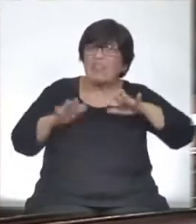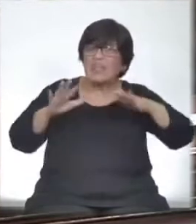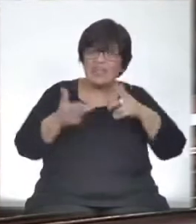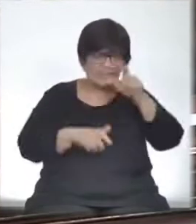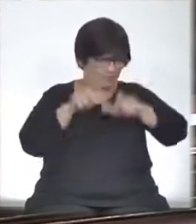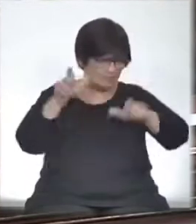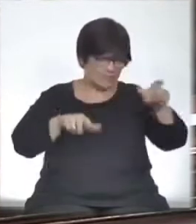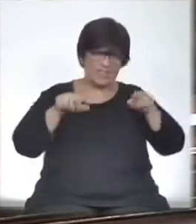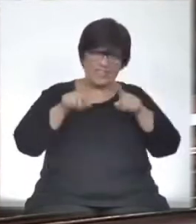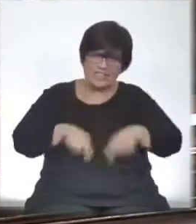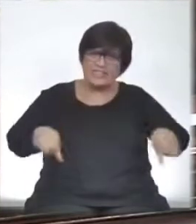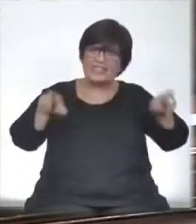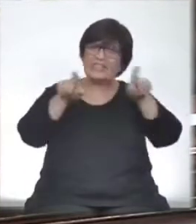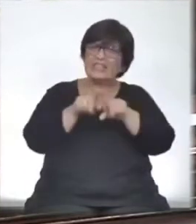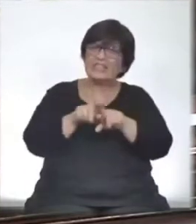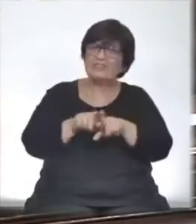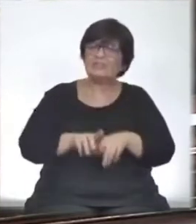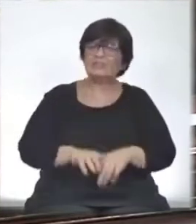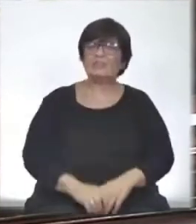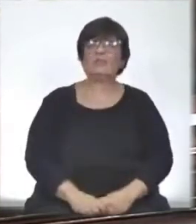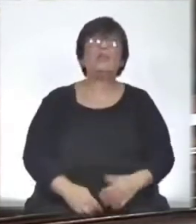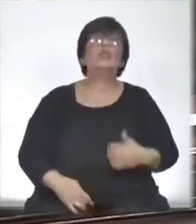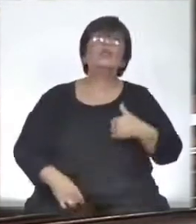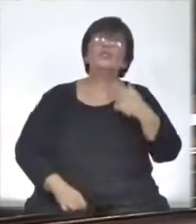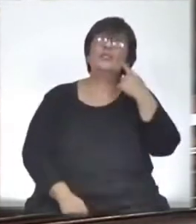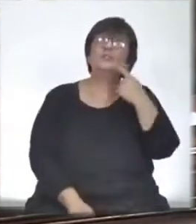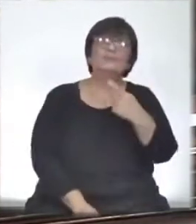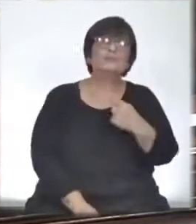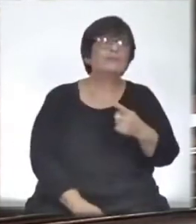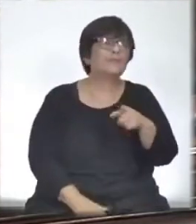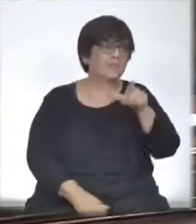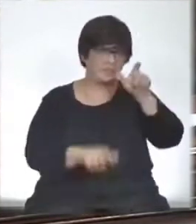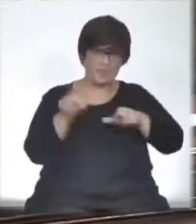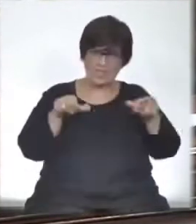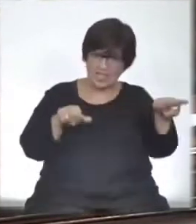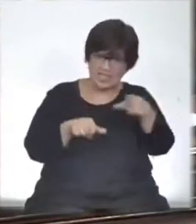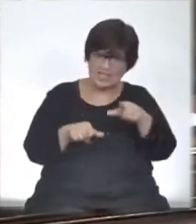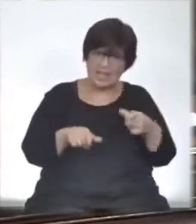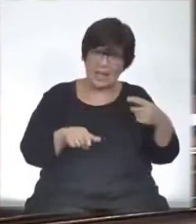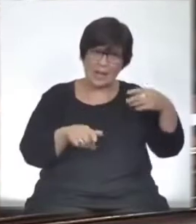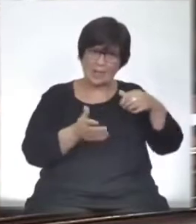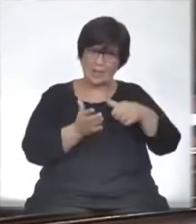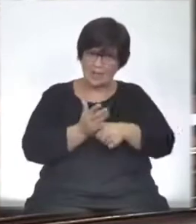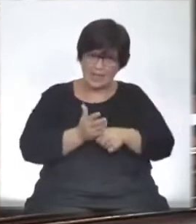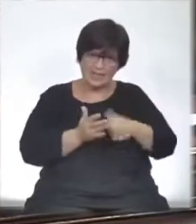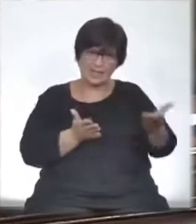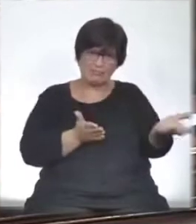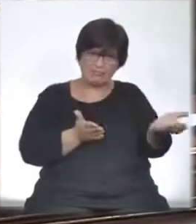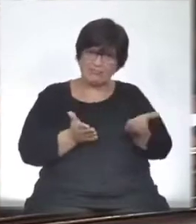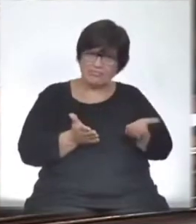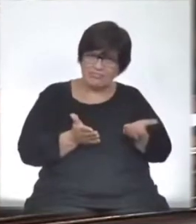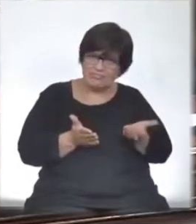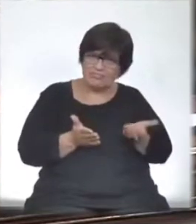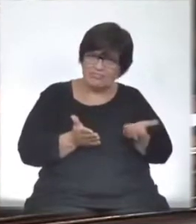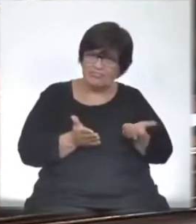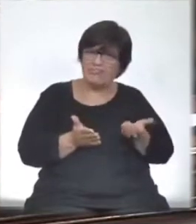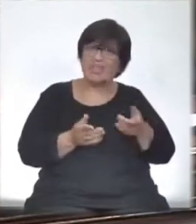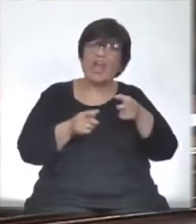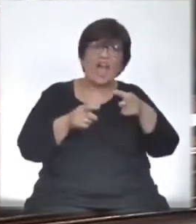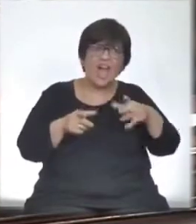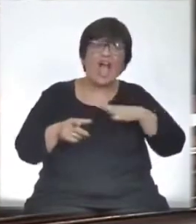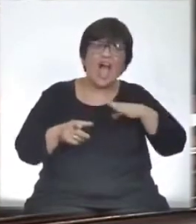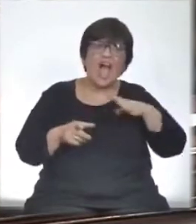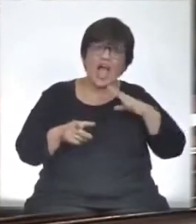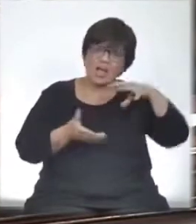esas personas? Yo digo, ¿esas personas cobran alguna pensión? ¿Esas personas tienen